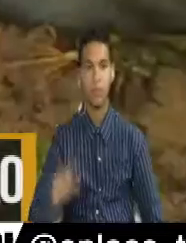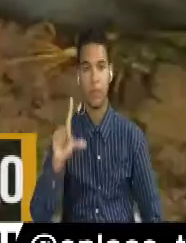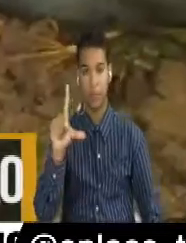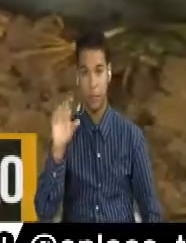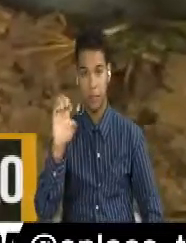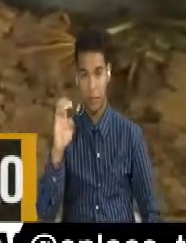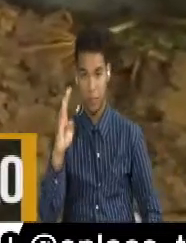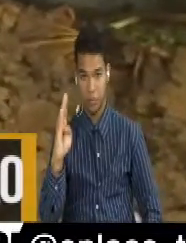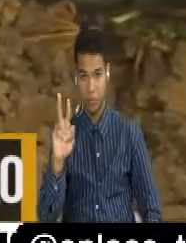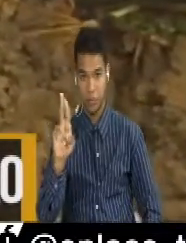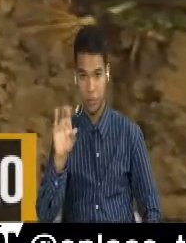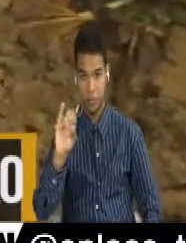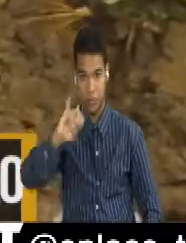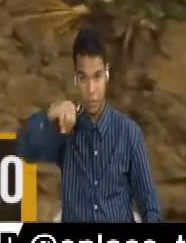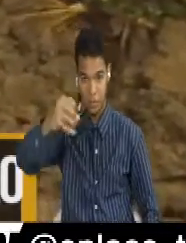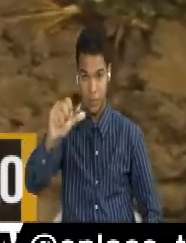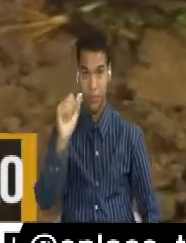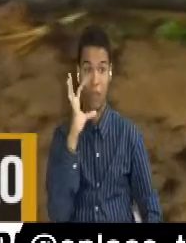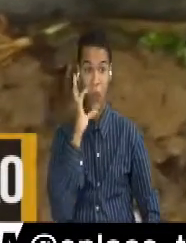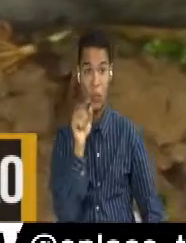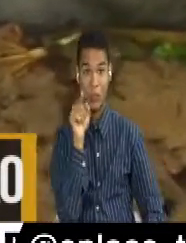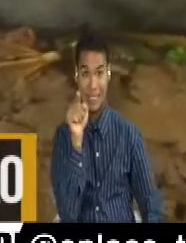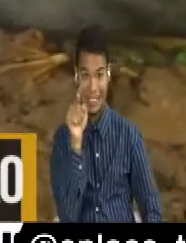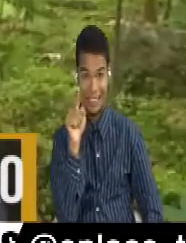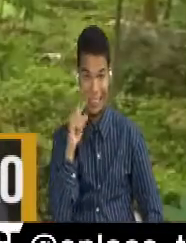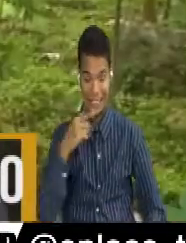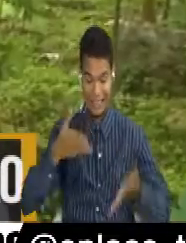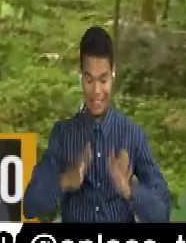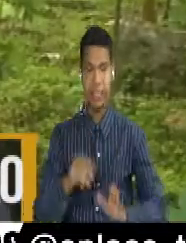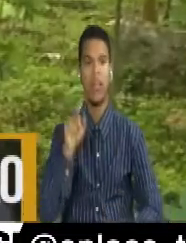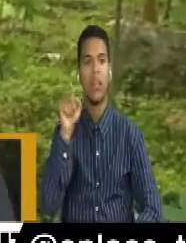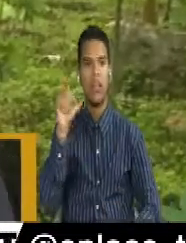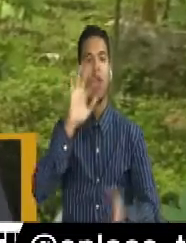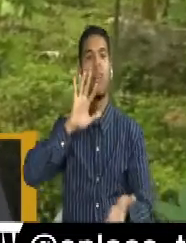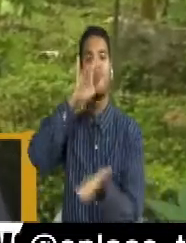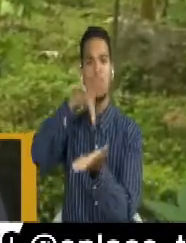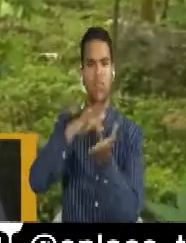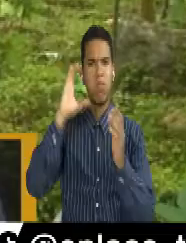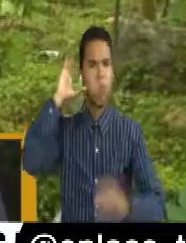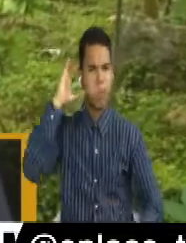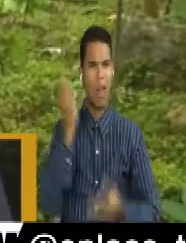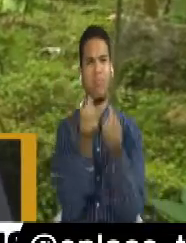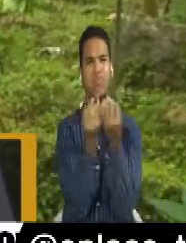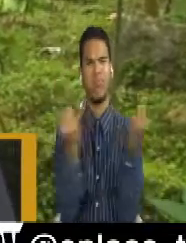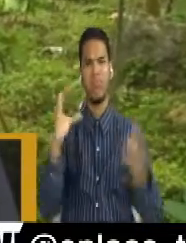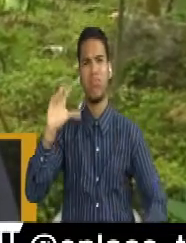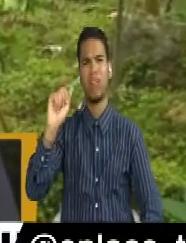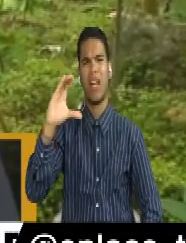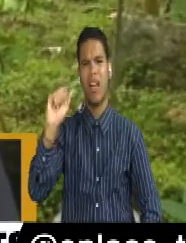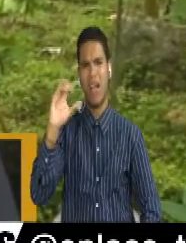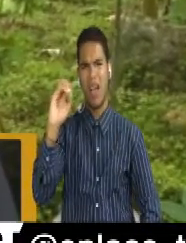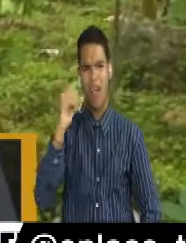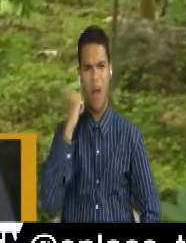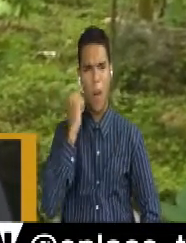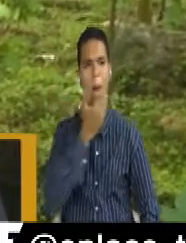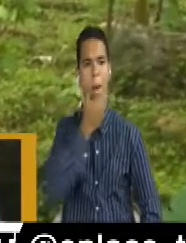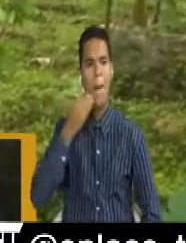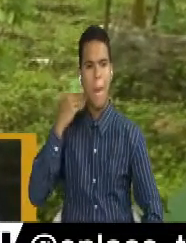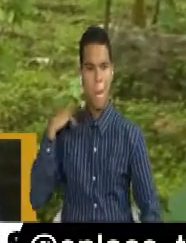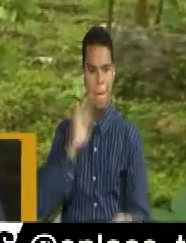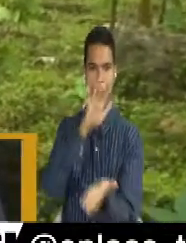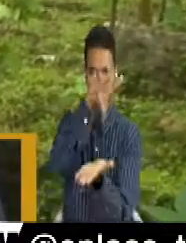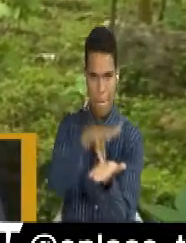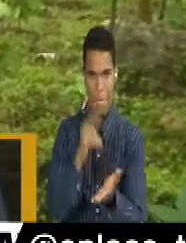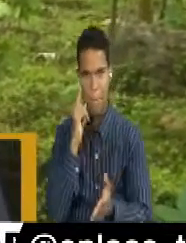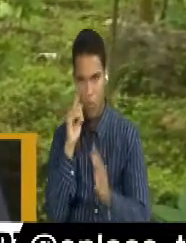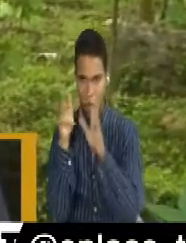los agricultores de ese municipio. Tenemos en Lebrija, como ustedes saben, tenemos bastante variedad de cacao. La idea es enseñarle a la gente o llevarle la